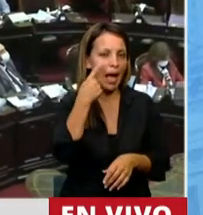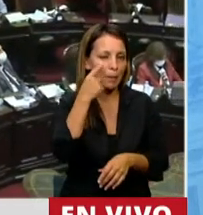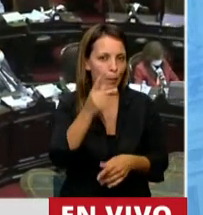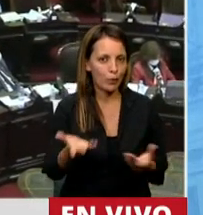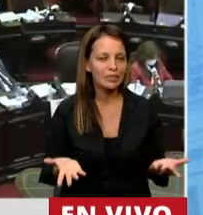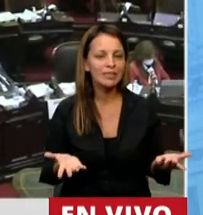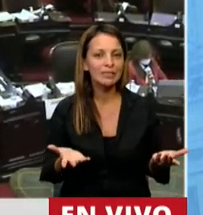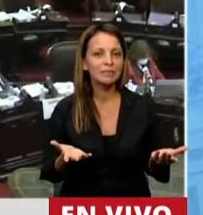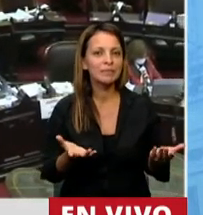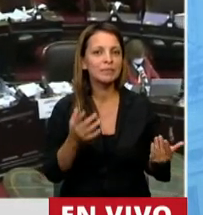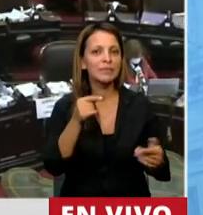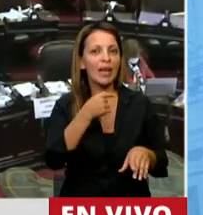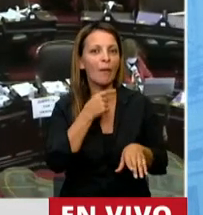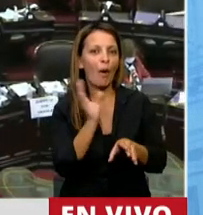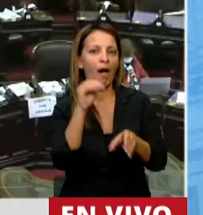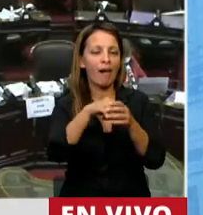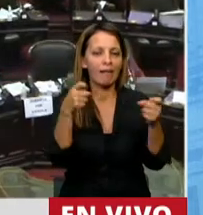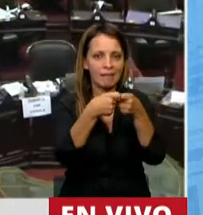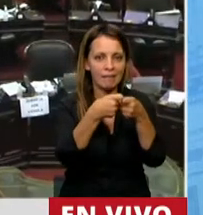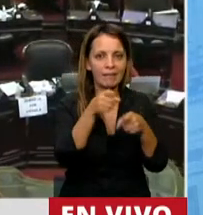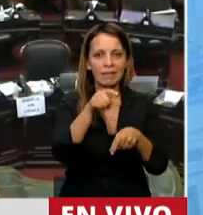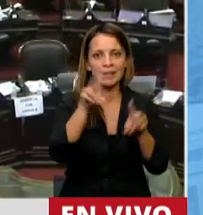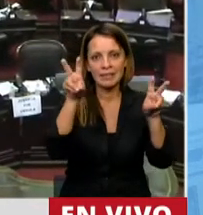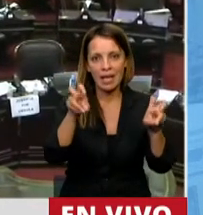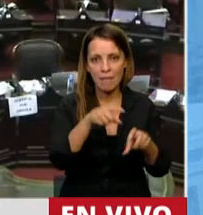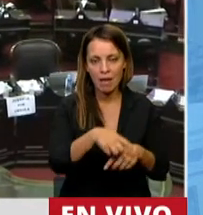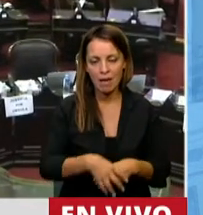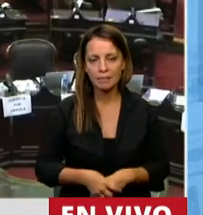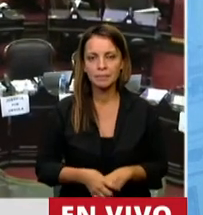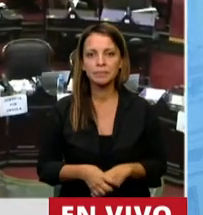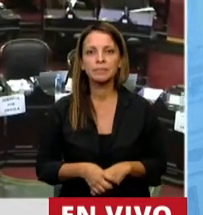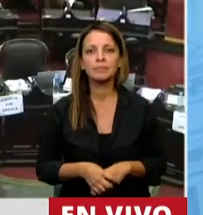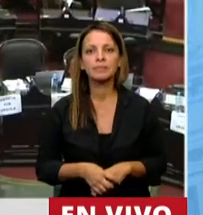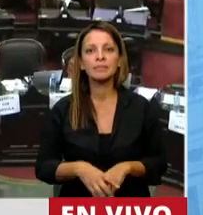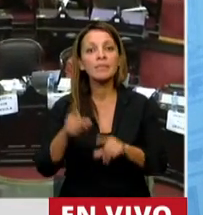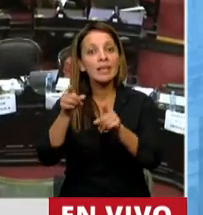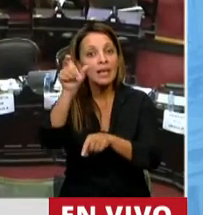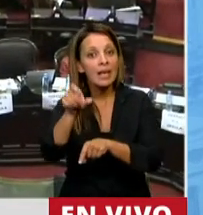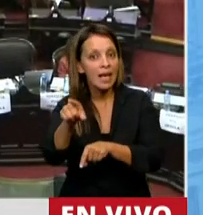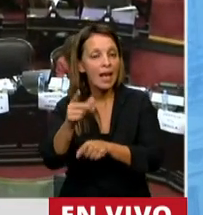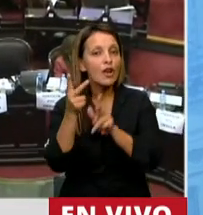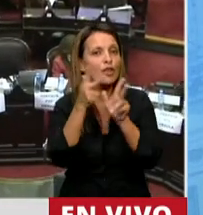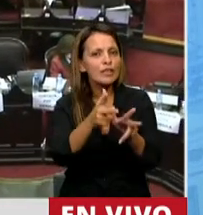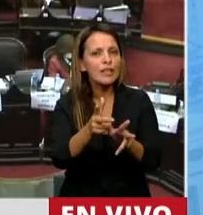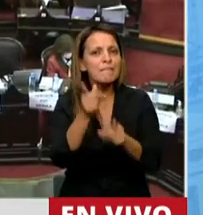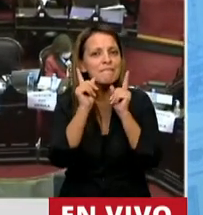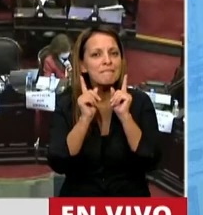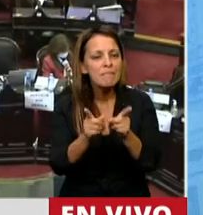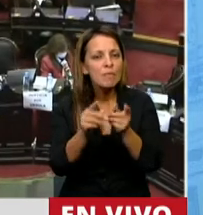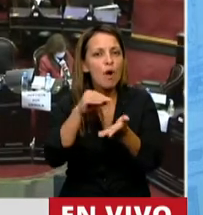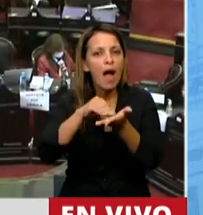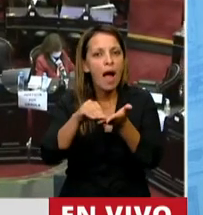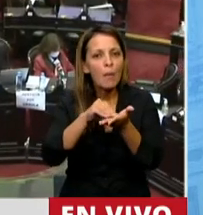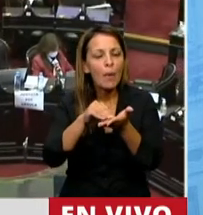estaba involucrado en esta cuestión. Y esto lo dice el propio